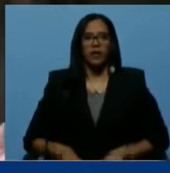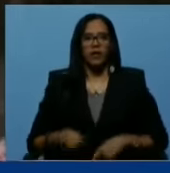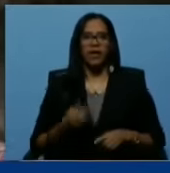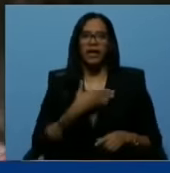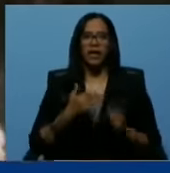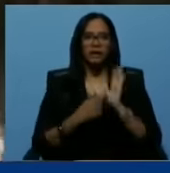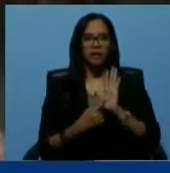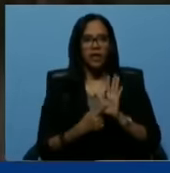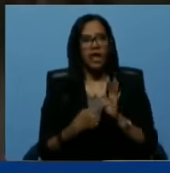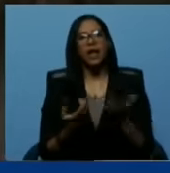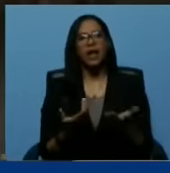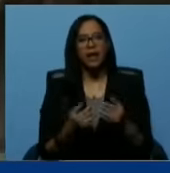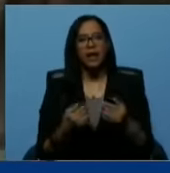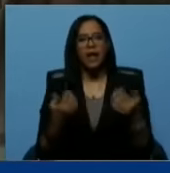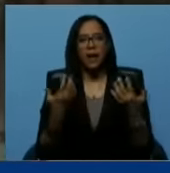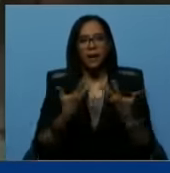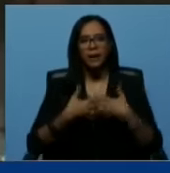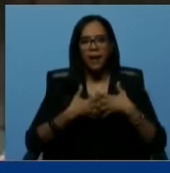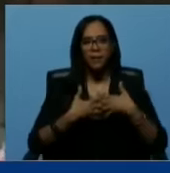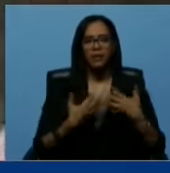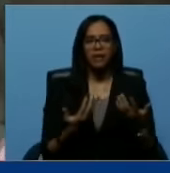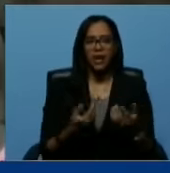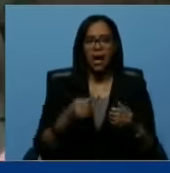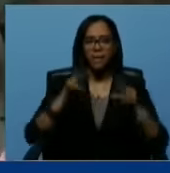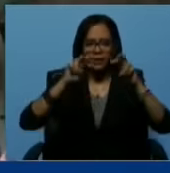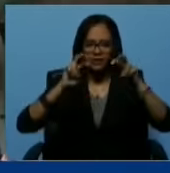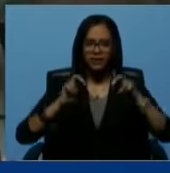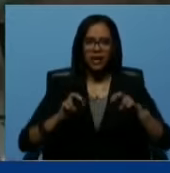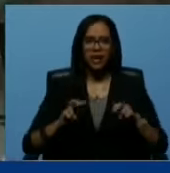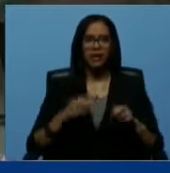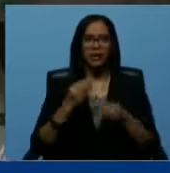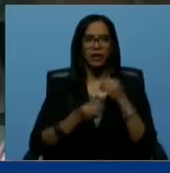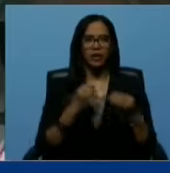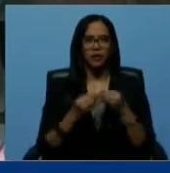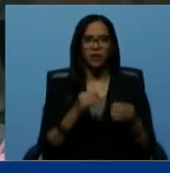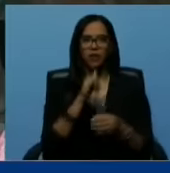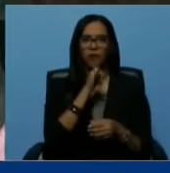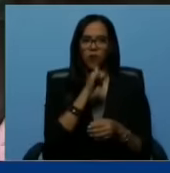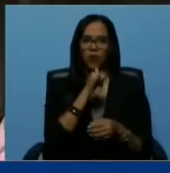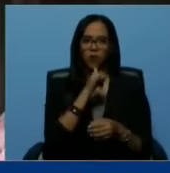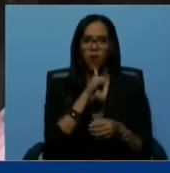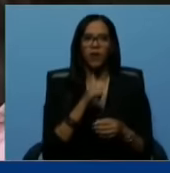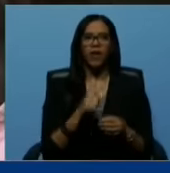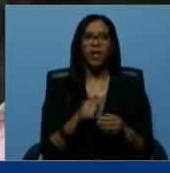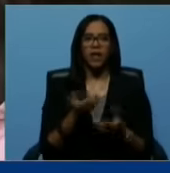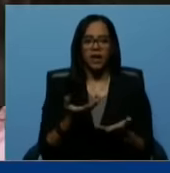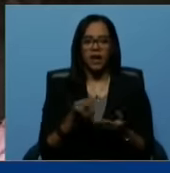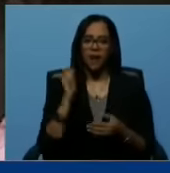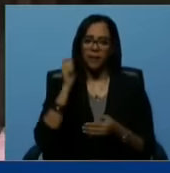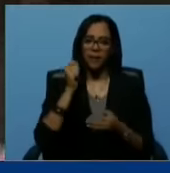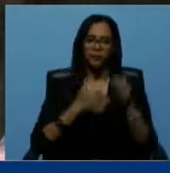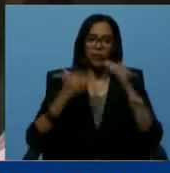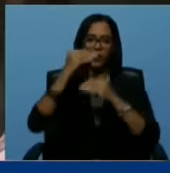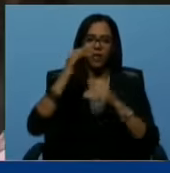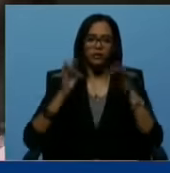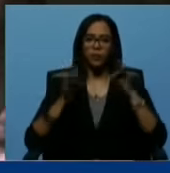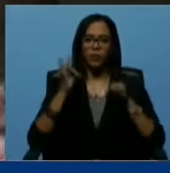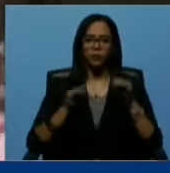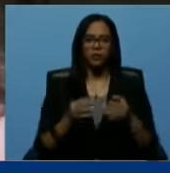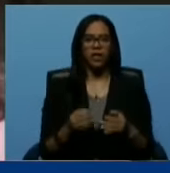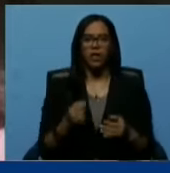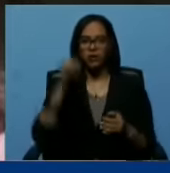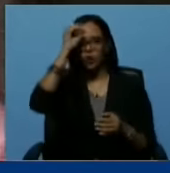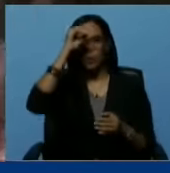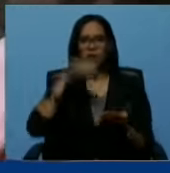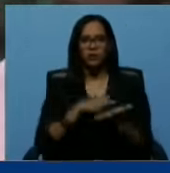de peritaje que realizó hace pocos momentos y que también informó la magistrada del Tribunal Supremo de Justicia. ¿Cuál es su opinión al